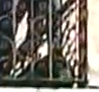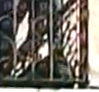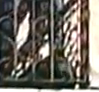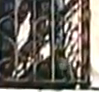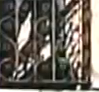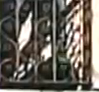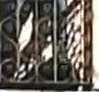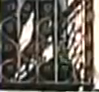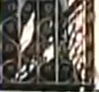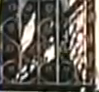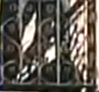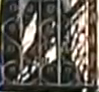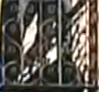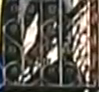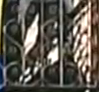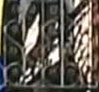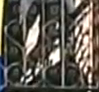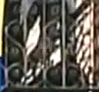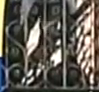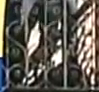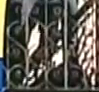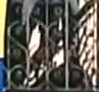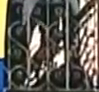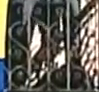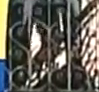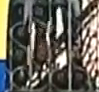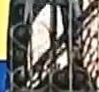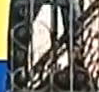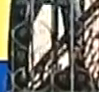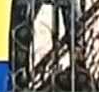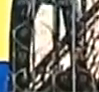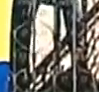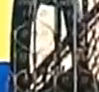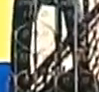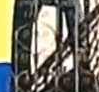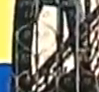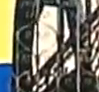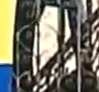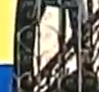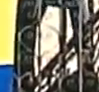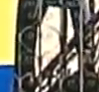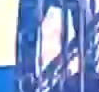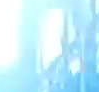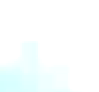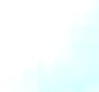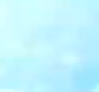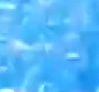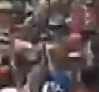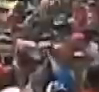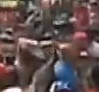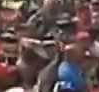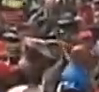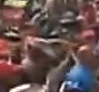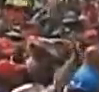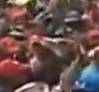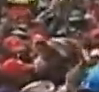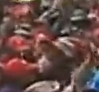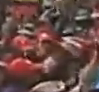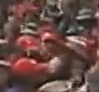al imperialismo norteamericano, al mundo imperialista de Europa, de que aquí hay un pueblo